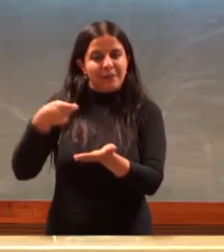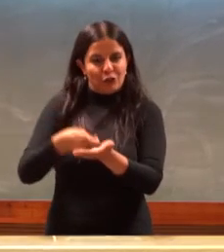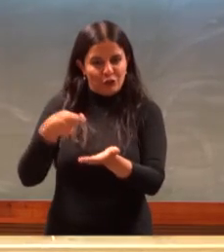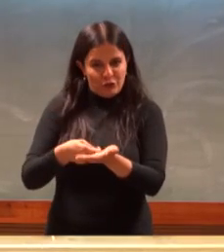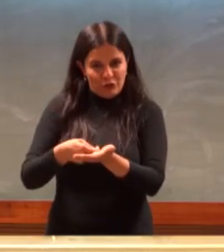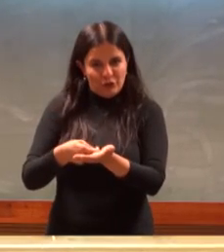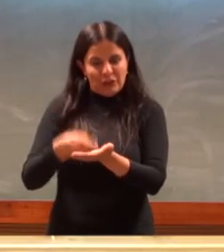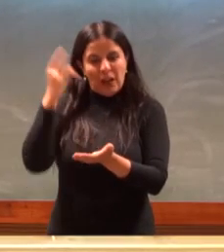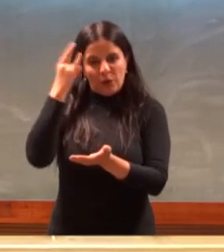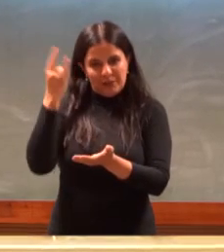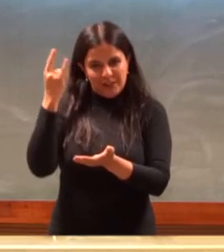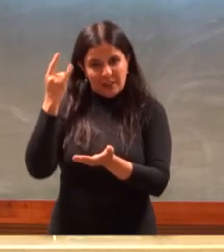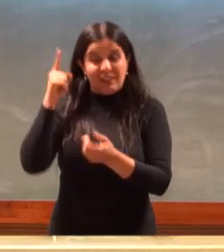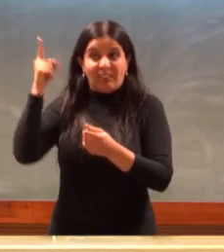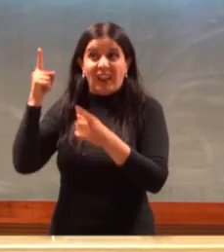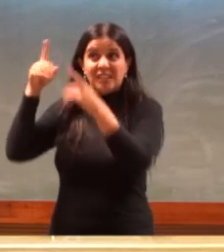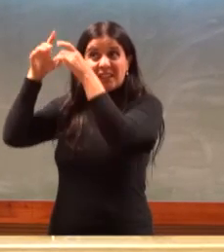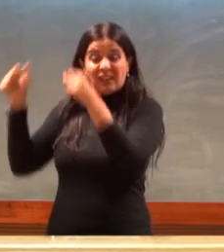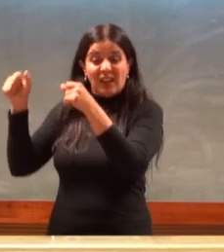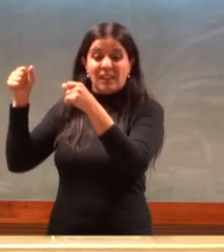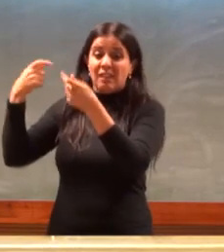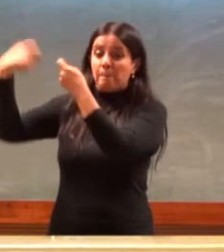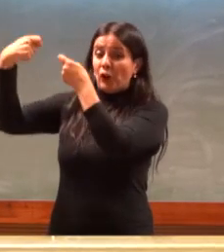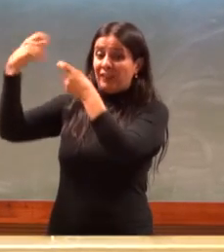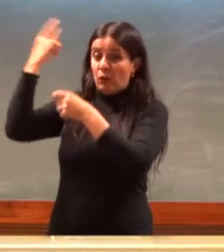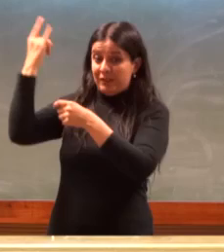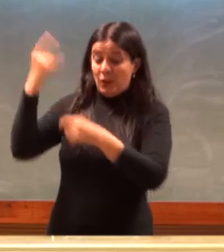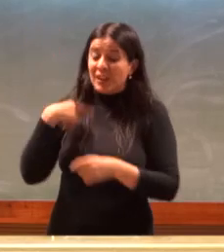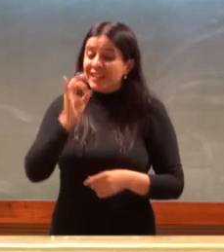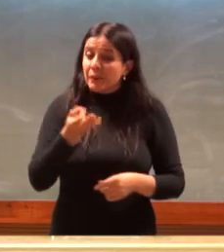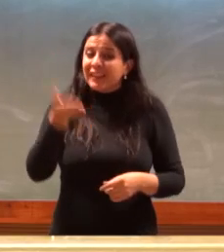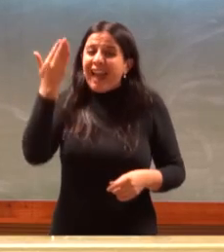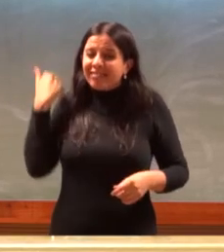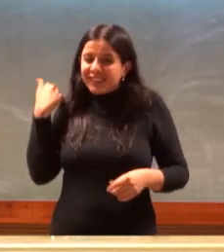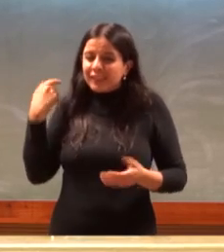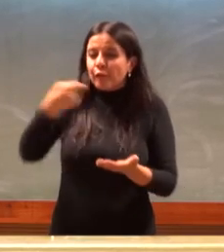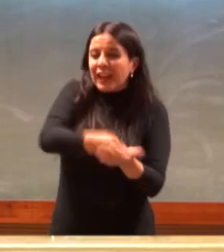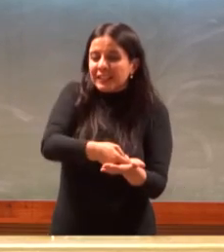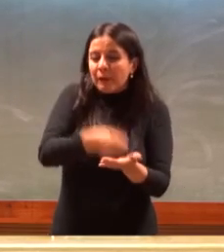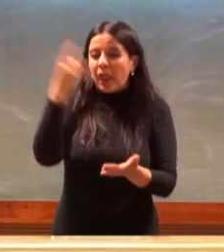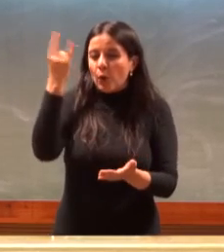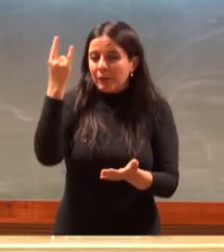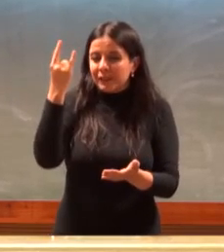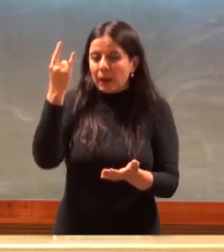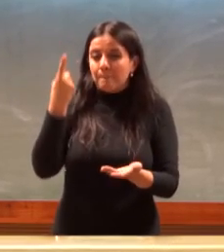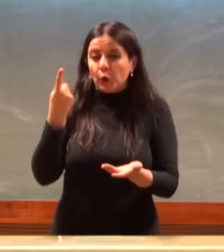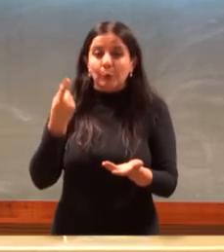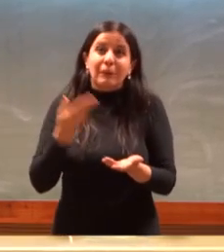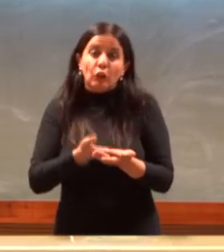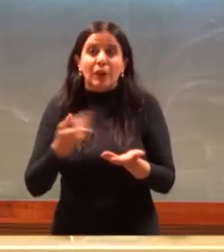Educación de la nación y de la secretaría de políticas universitarias ustedes saben que antes se financiaban eh las universidades a través de